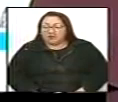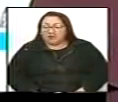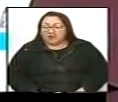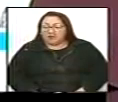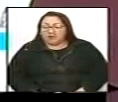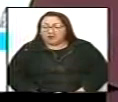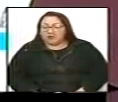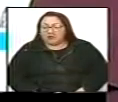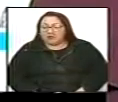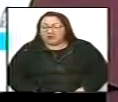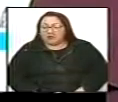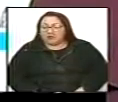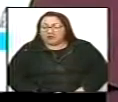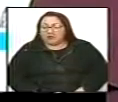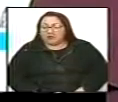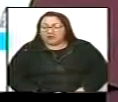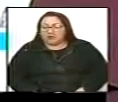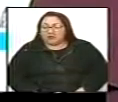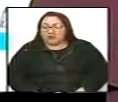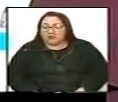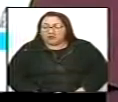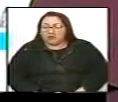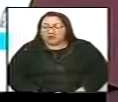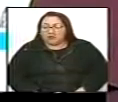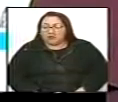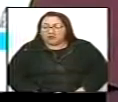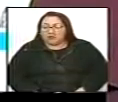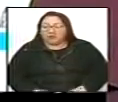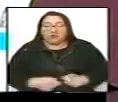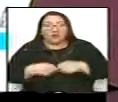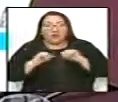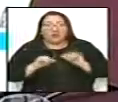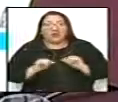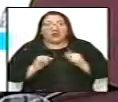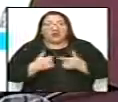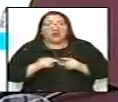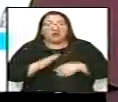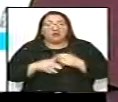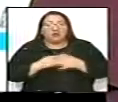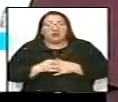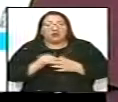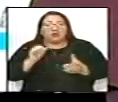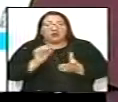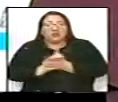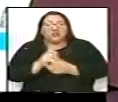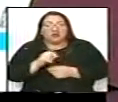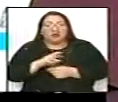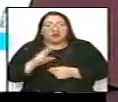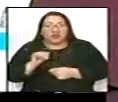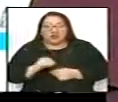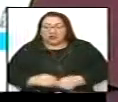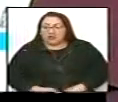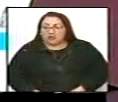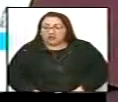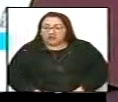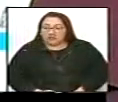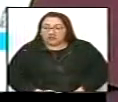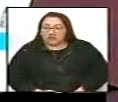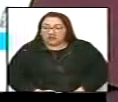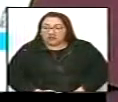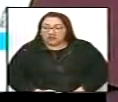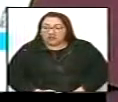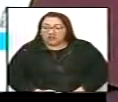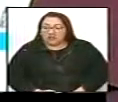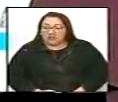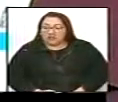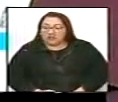y por tanto, no se puede, pues, por tanto, queda libre de polvo y paja el señor Chávarri, porque acá dice de